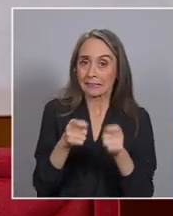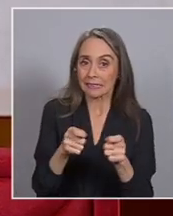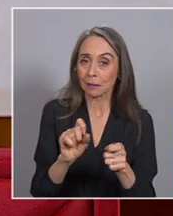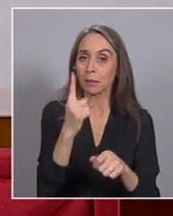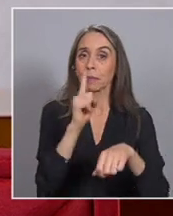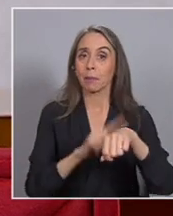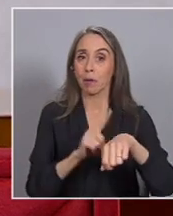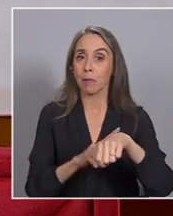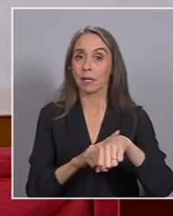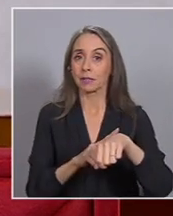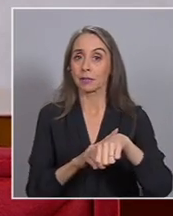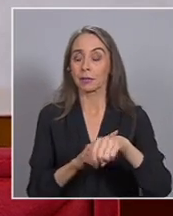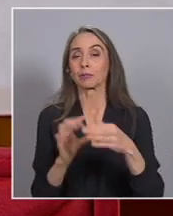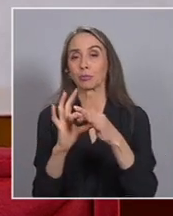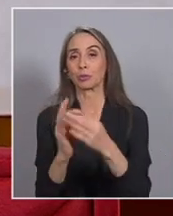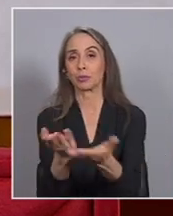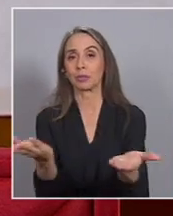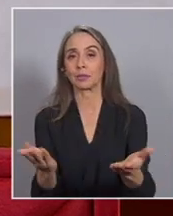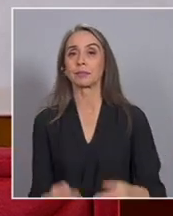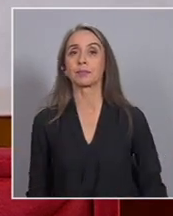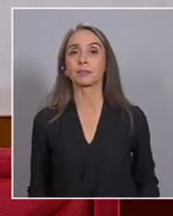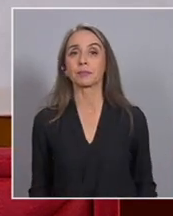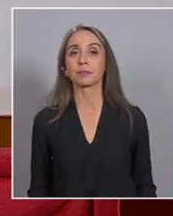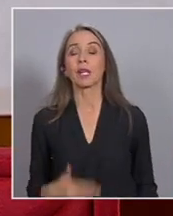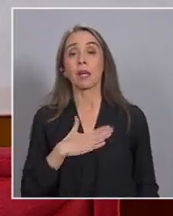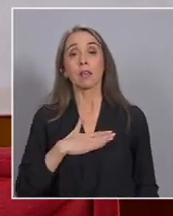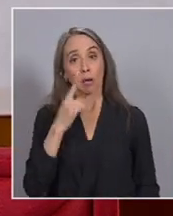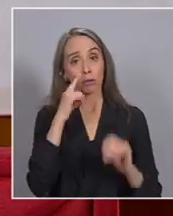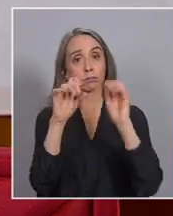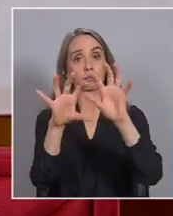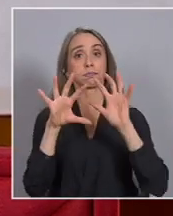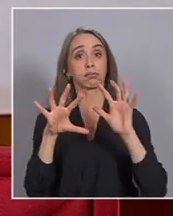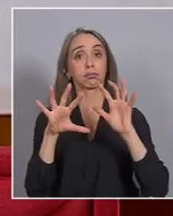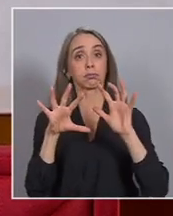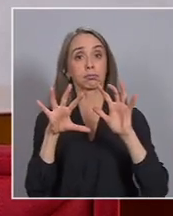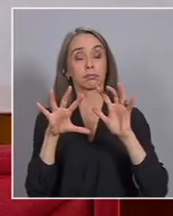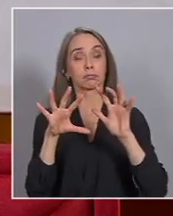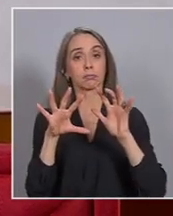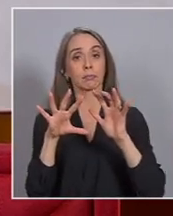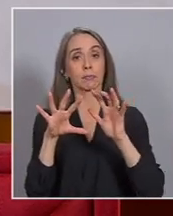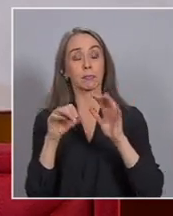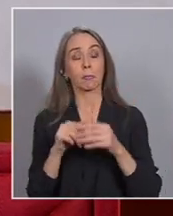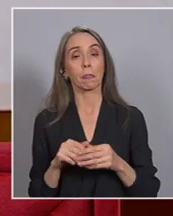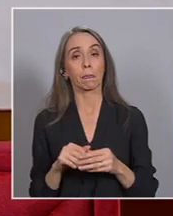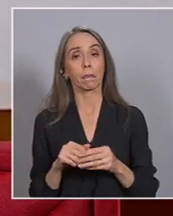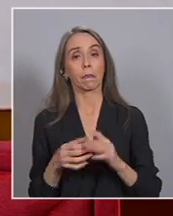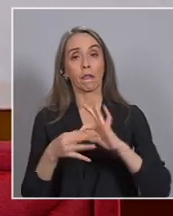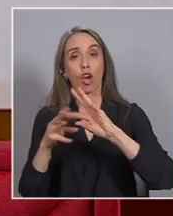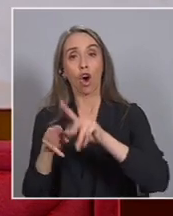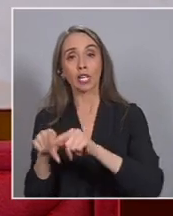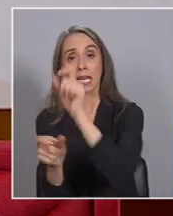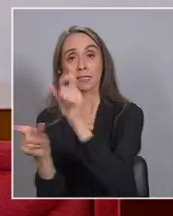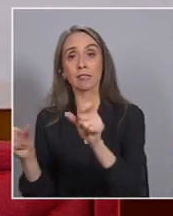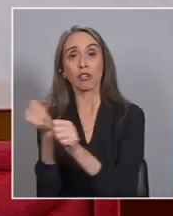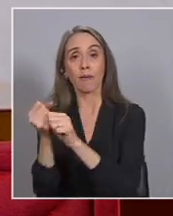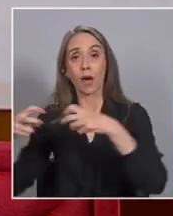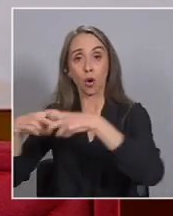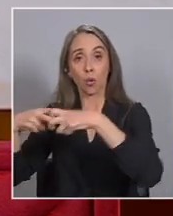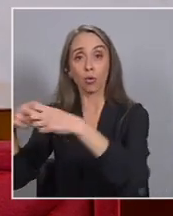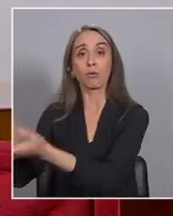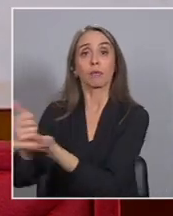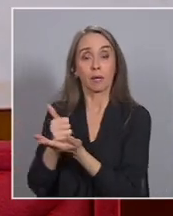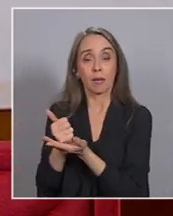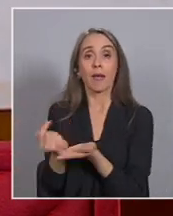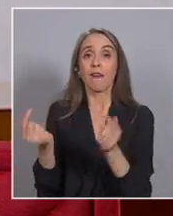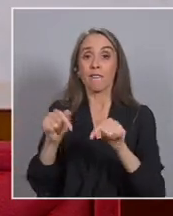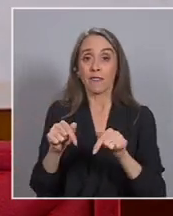primer momento esta iniciativa. Quiero destacar la colaboración de las organizaciones de trabajadores que nos acompañan en